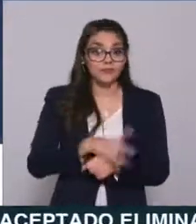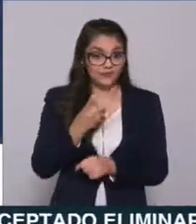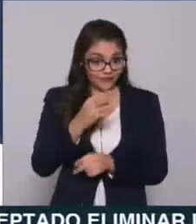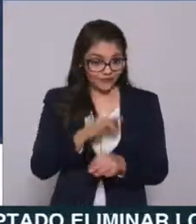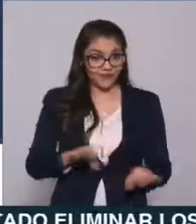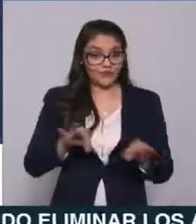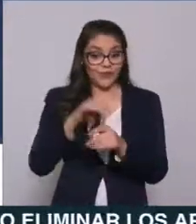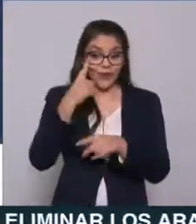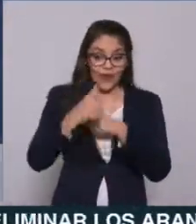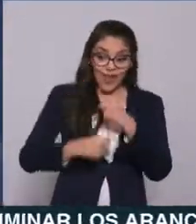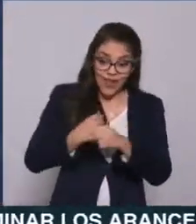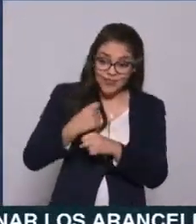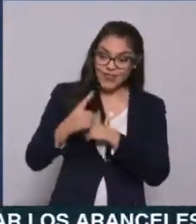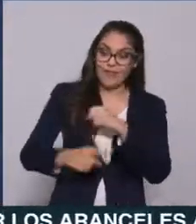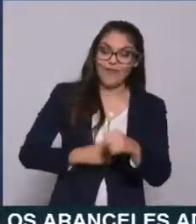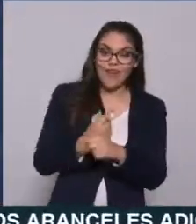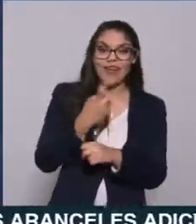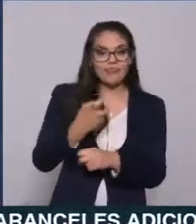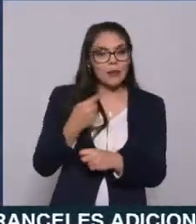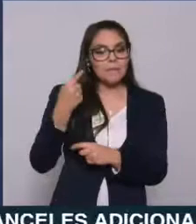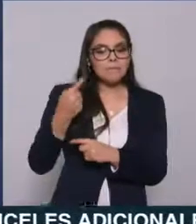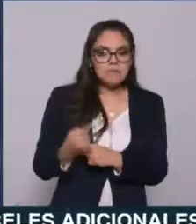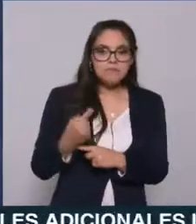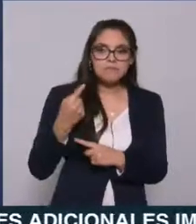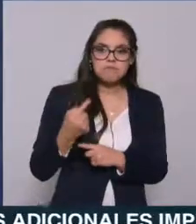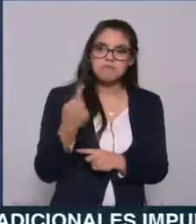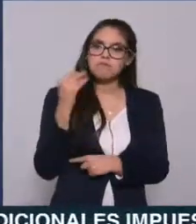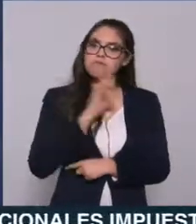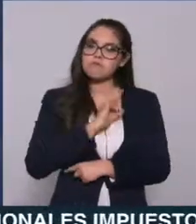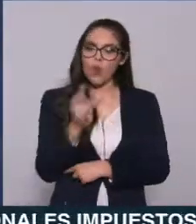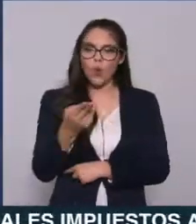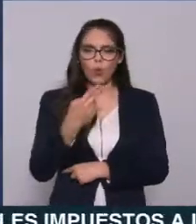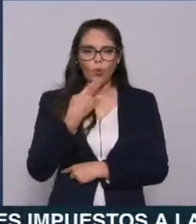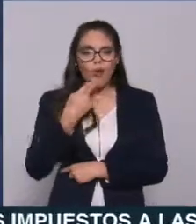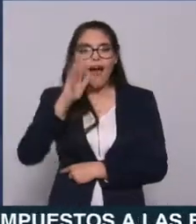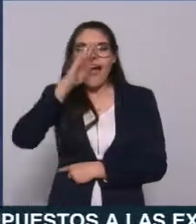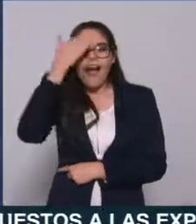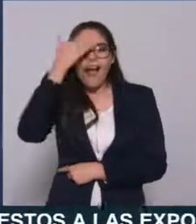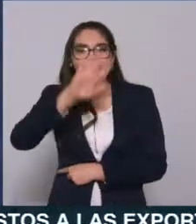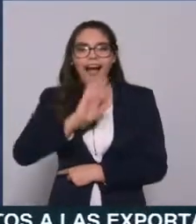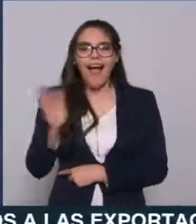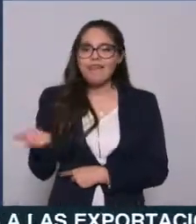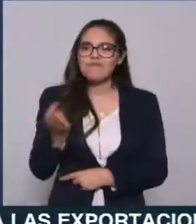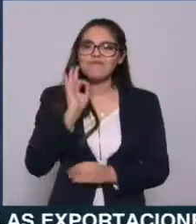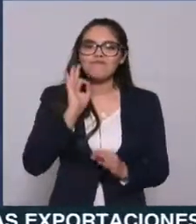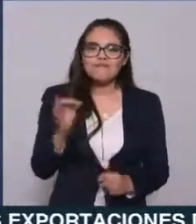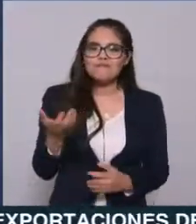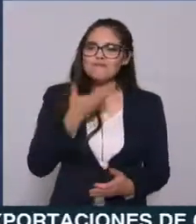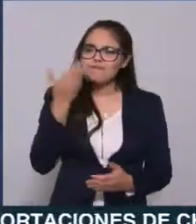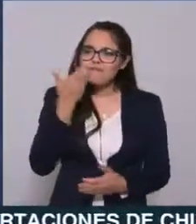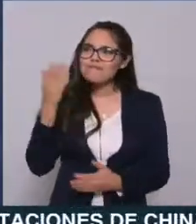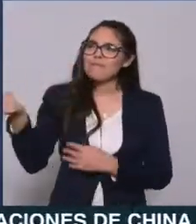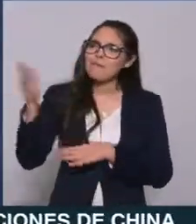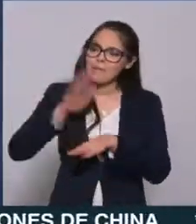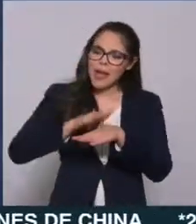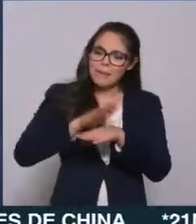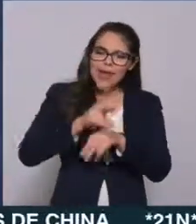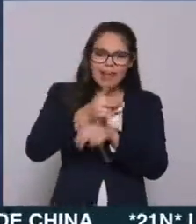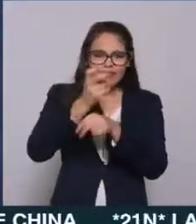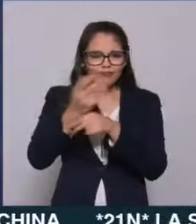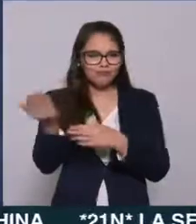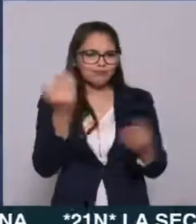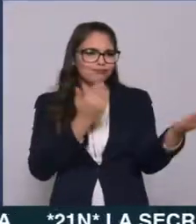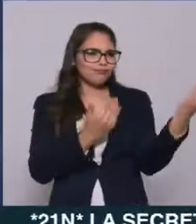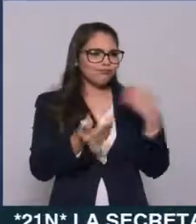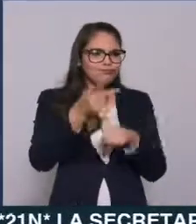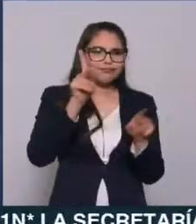año tengan este tipo de ejercicios espontáneos y libres, desde luego, que vayan a las calles, que lleven a sus papás, que lleven a sus primitos, primitas, tías, tíos,